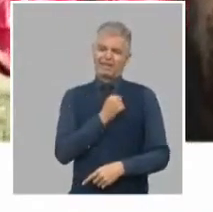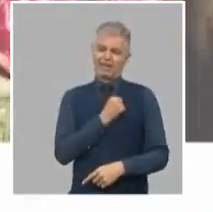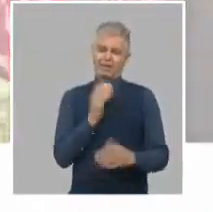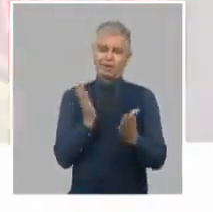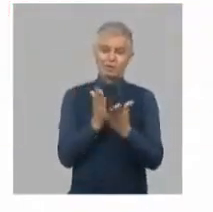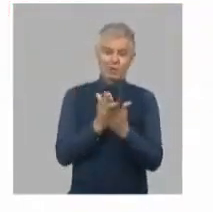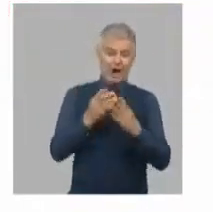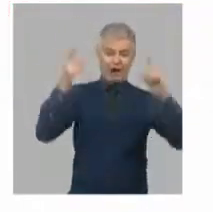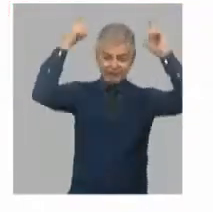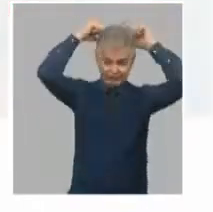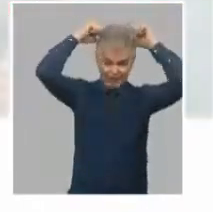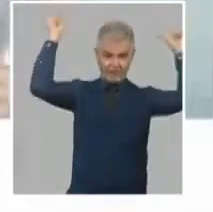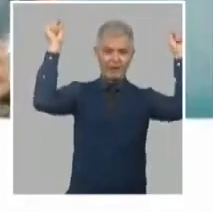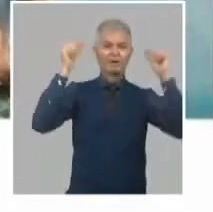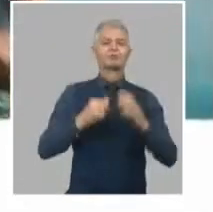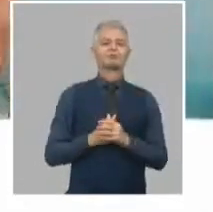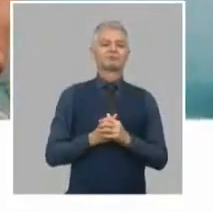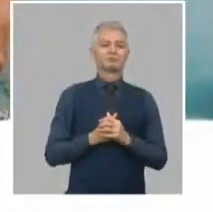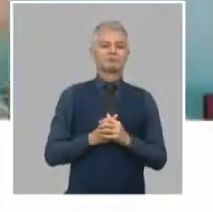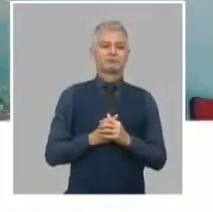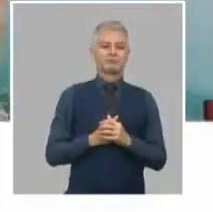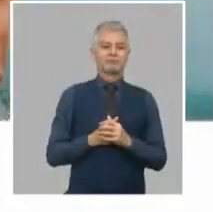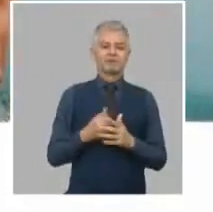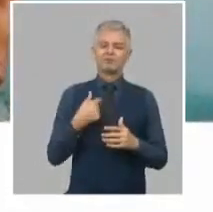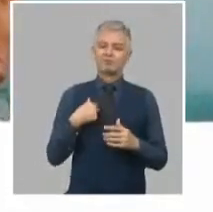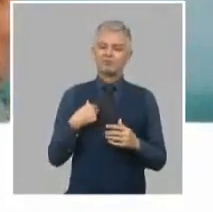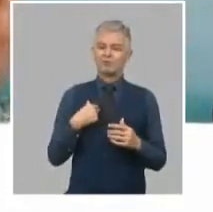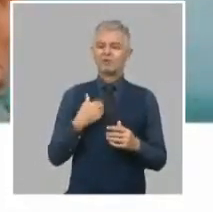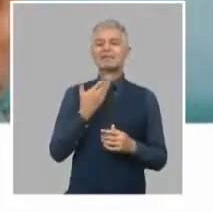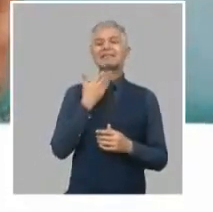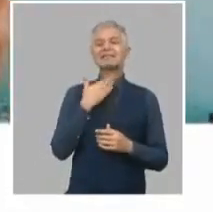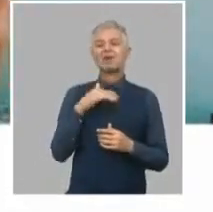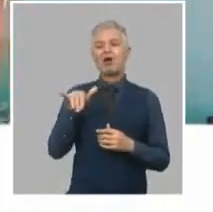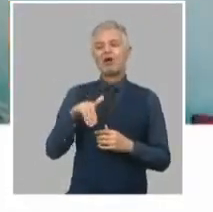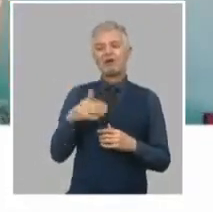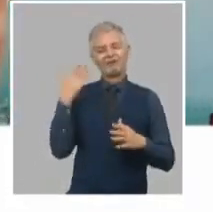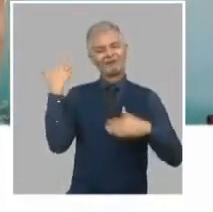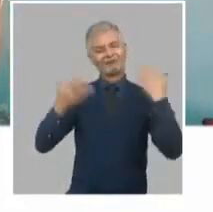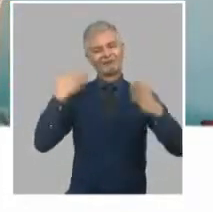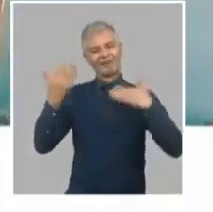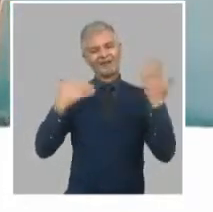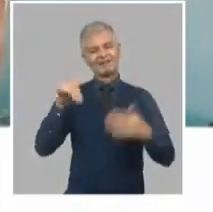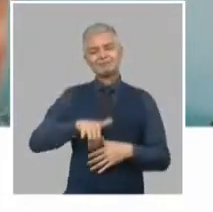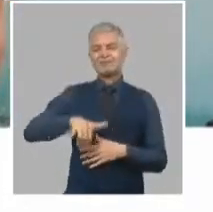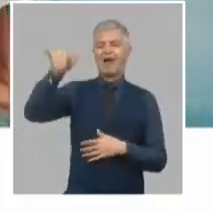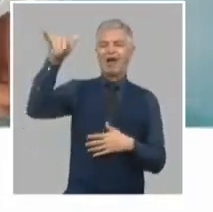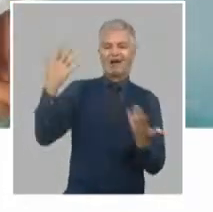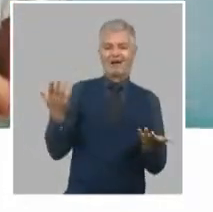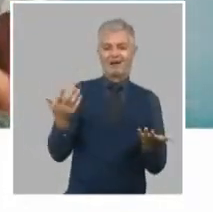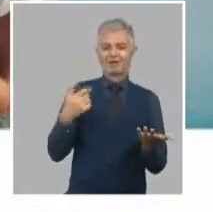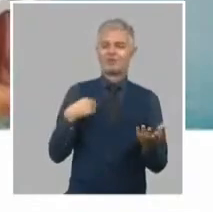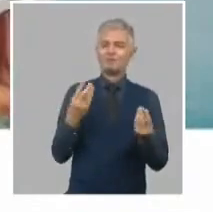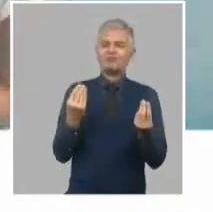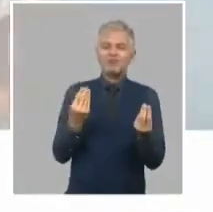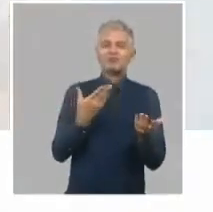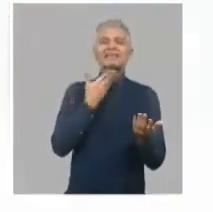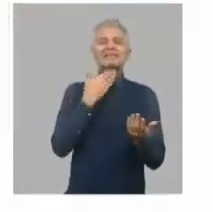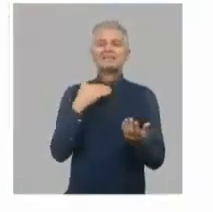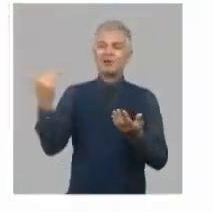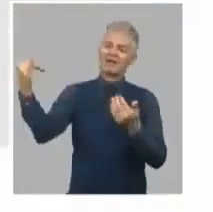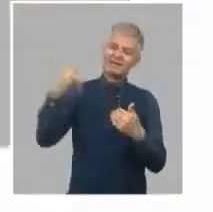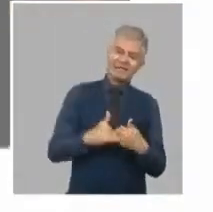yo también quería estudiar enfermería. Te deseo un feliz viaje. Mucho deseo de tener. Estamos